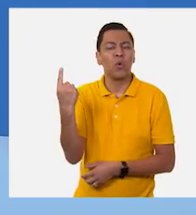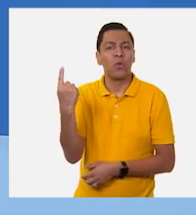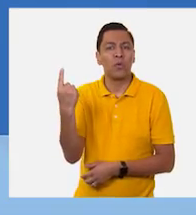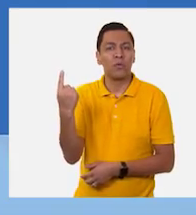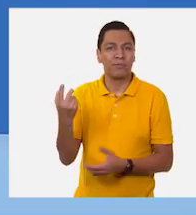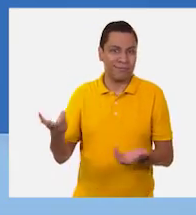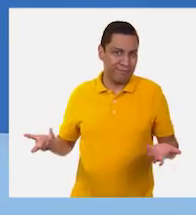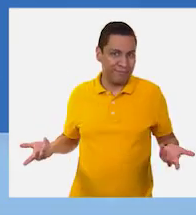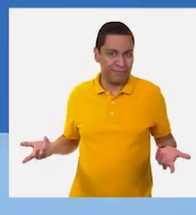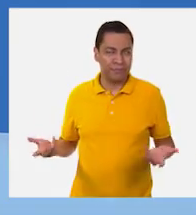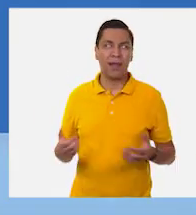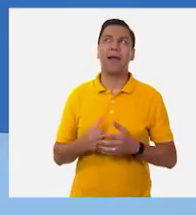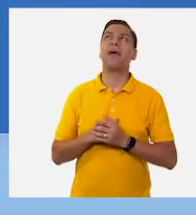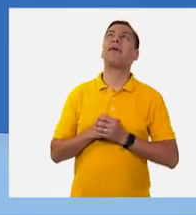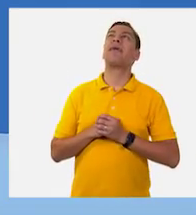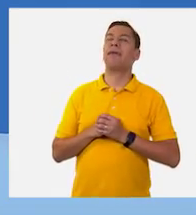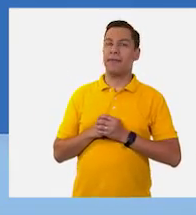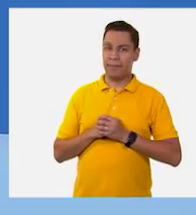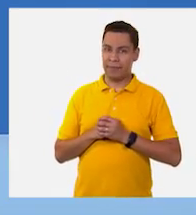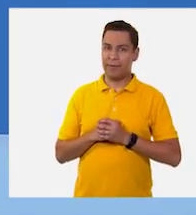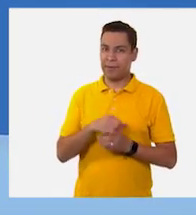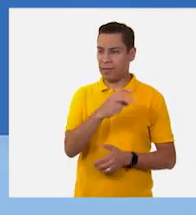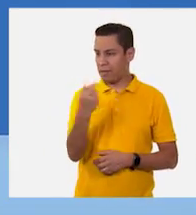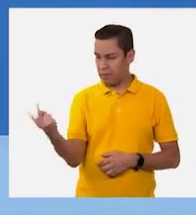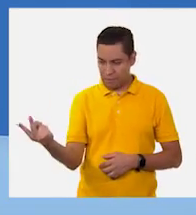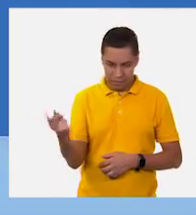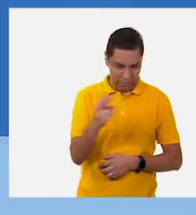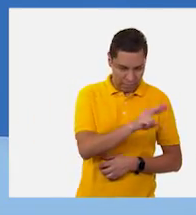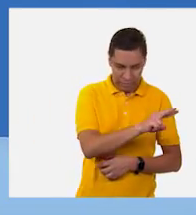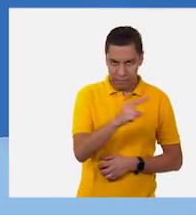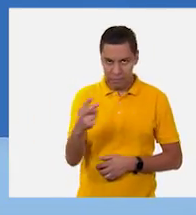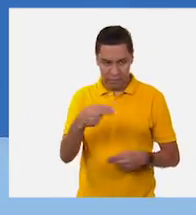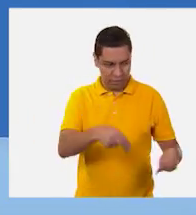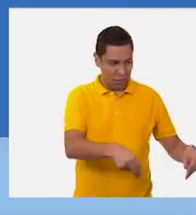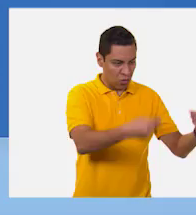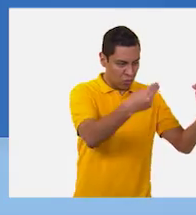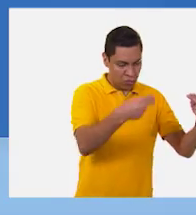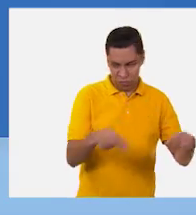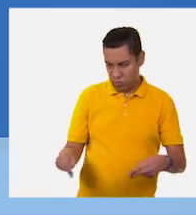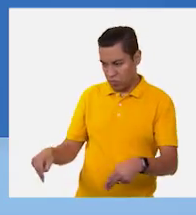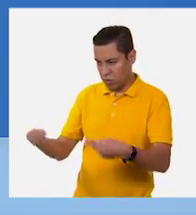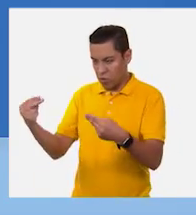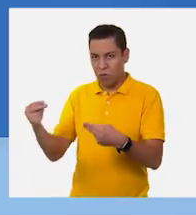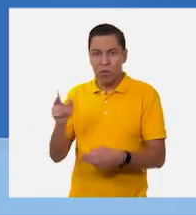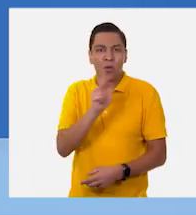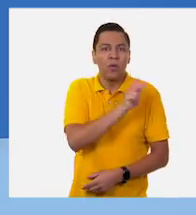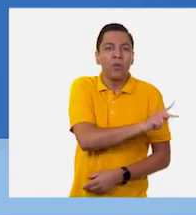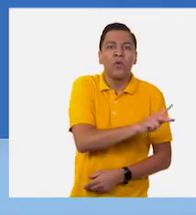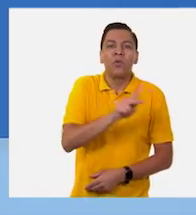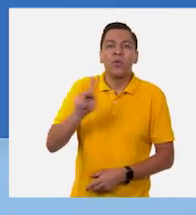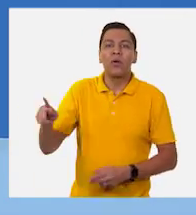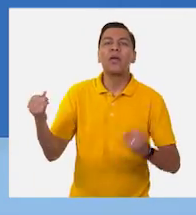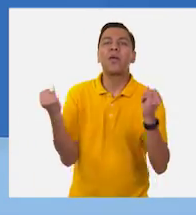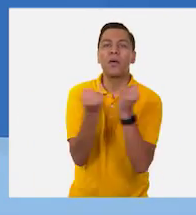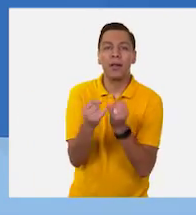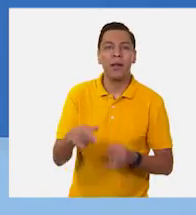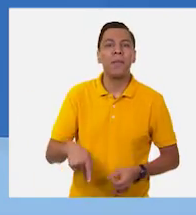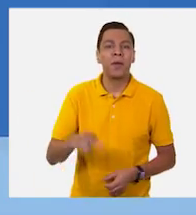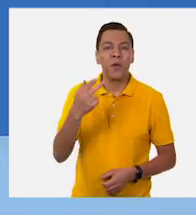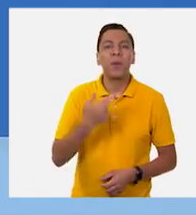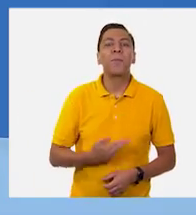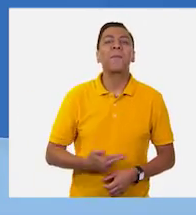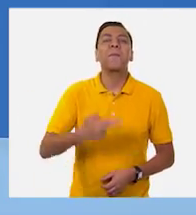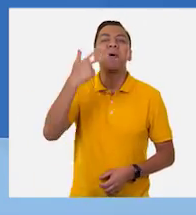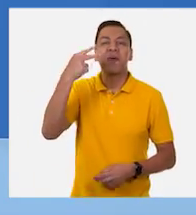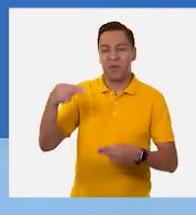Entonces podríamos deducir que en ambas tiendas el suéter cuesta lo mismo, pero conviene más